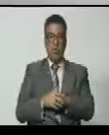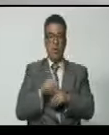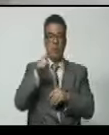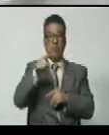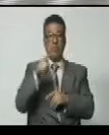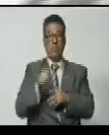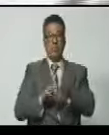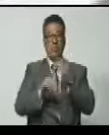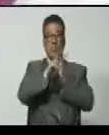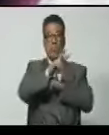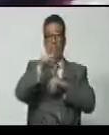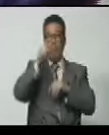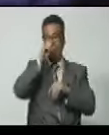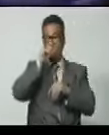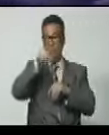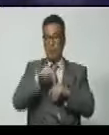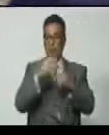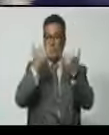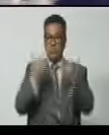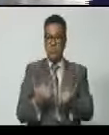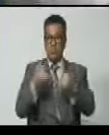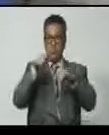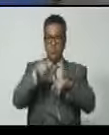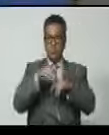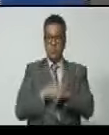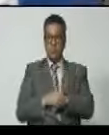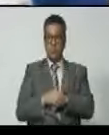a los 21 años ya estaba